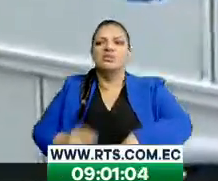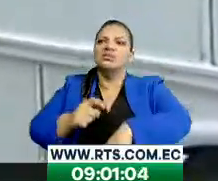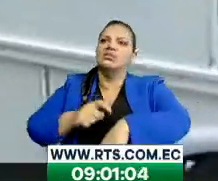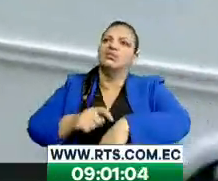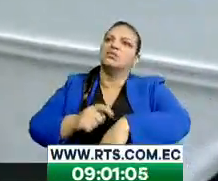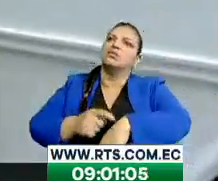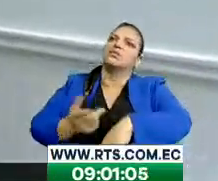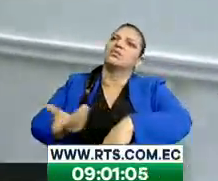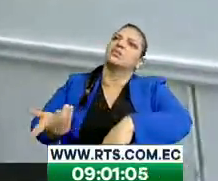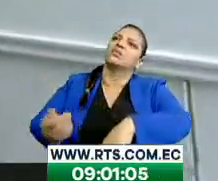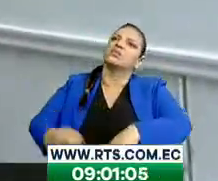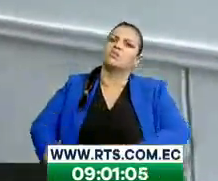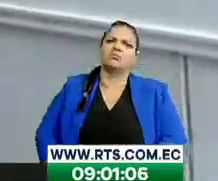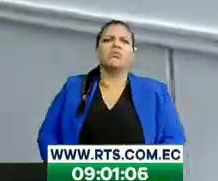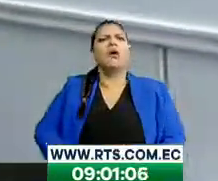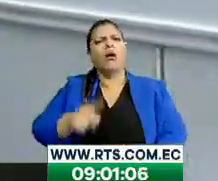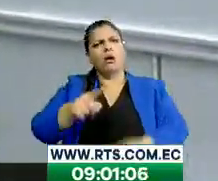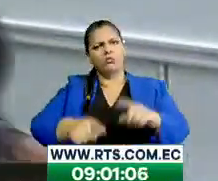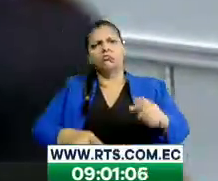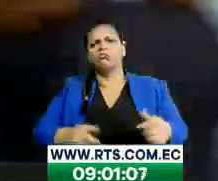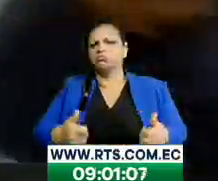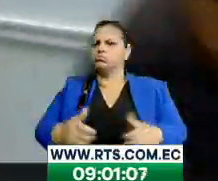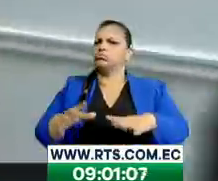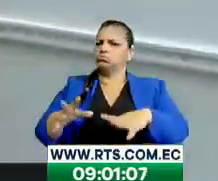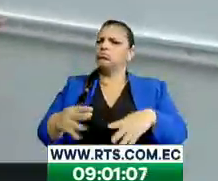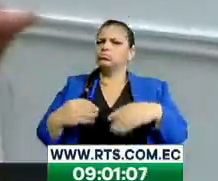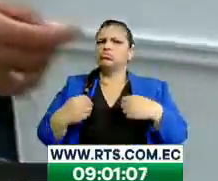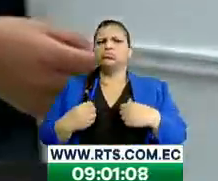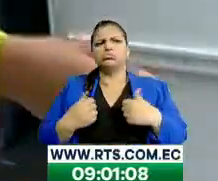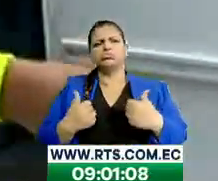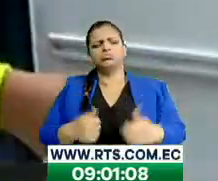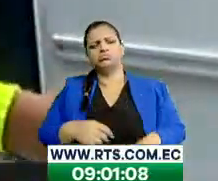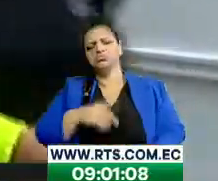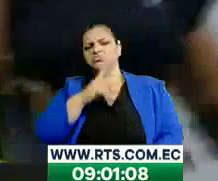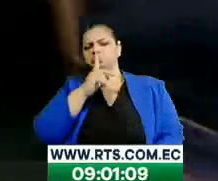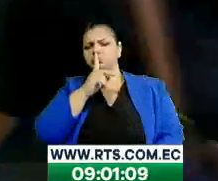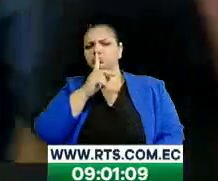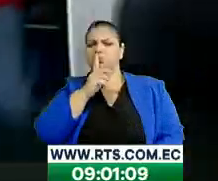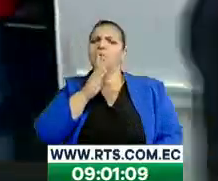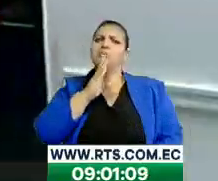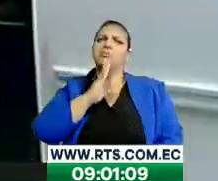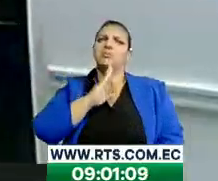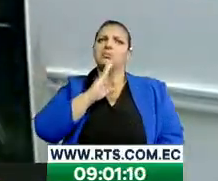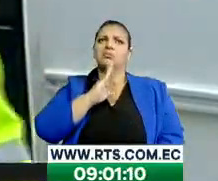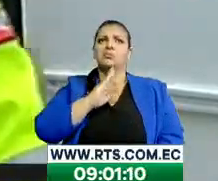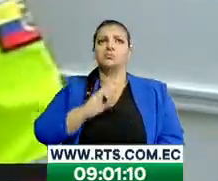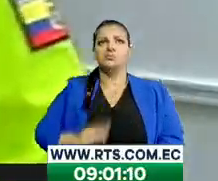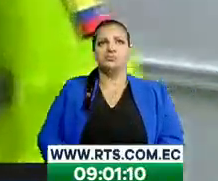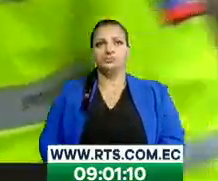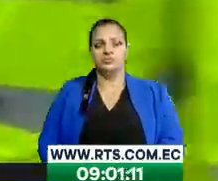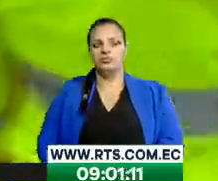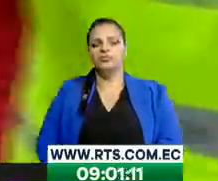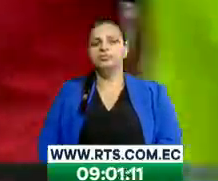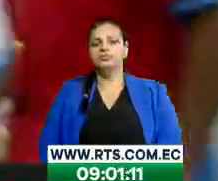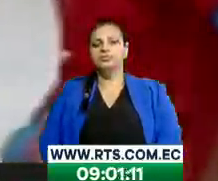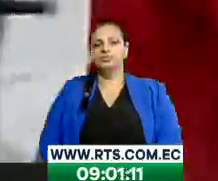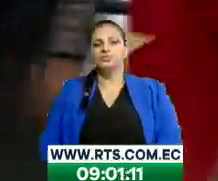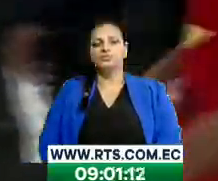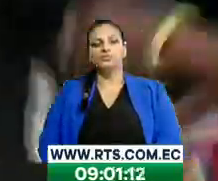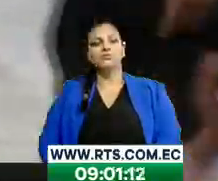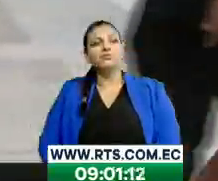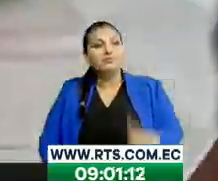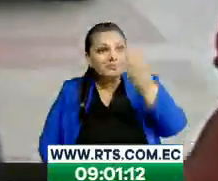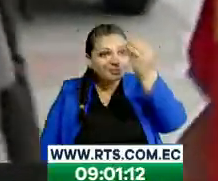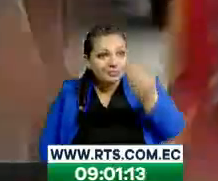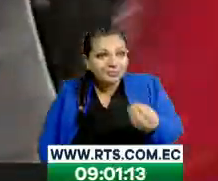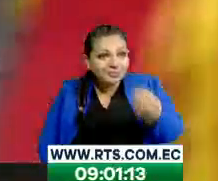la predisposición para colaborar con este operativo. Por acá, veamos, miren ustedes, se procede de esta forma con la operación. Caballero, buen día.